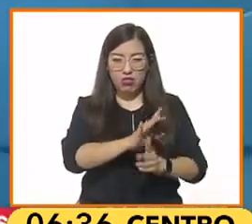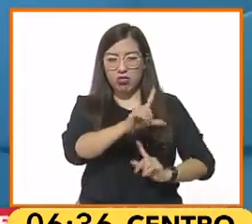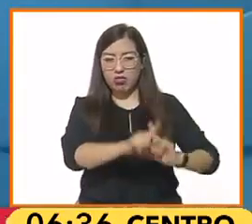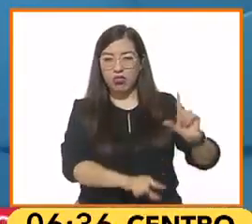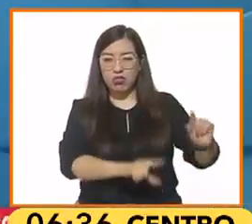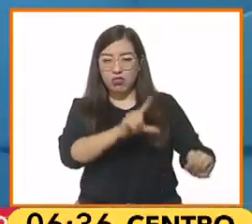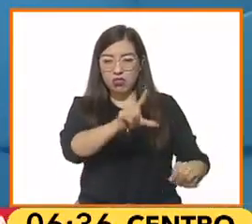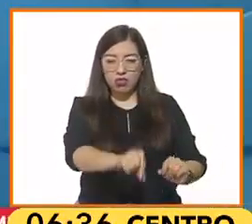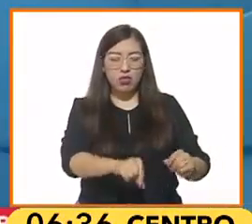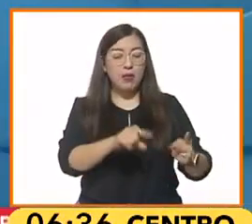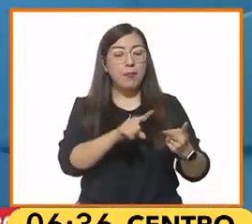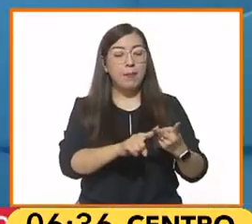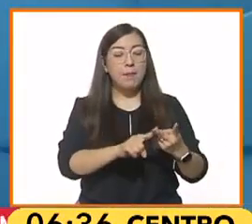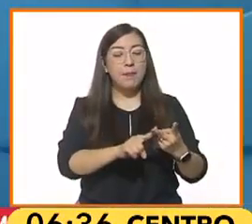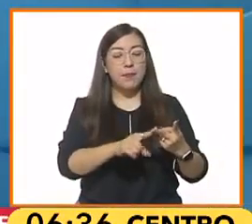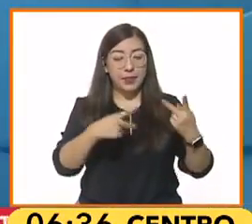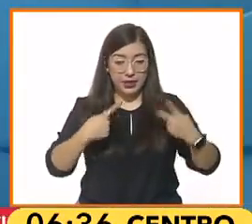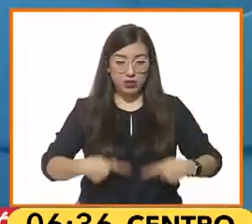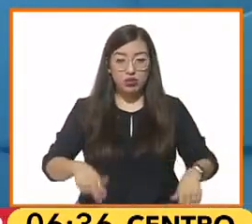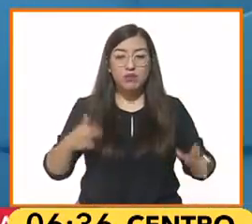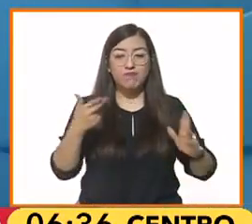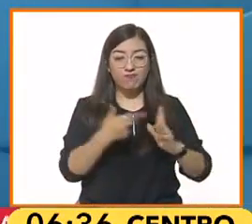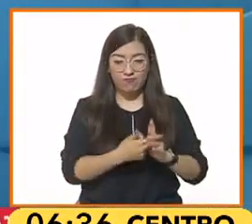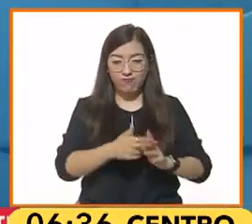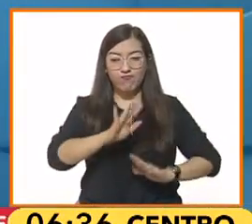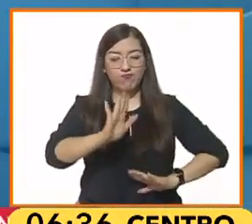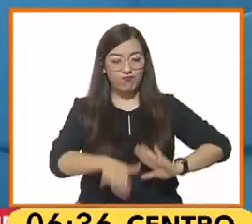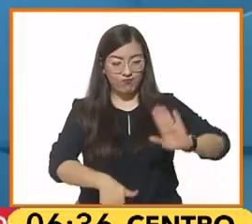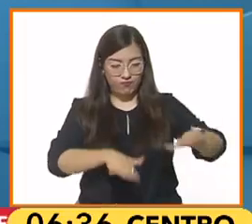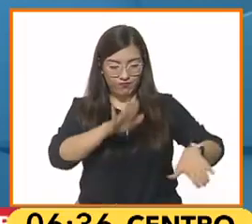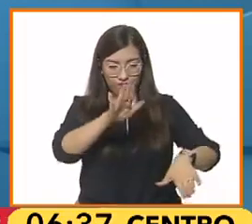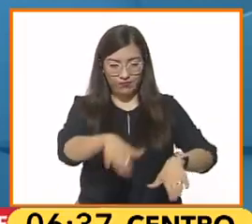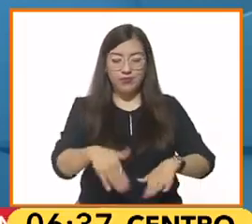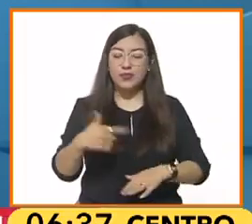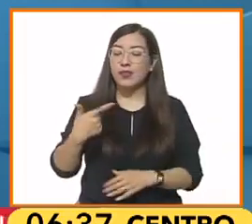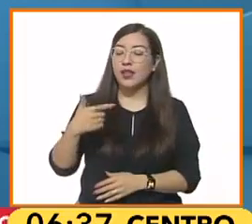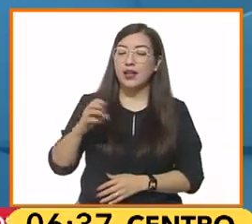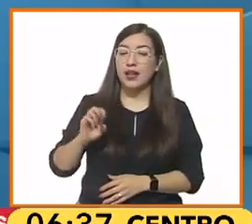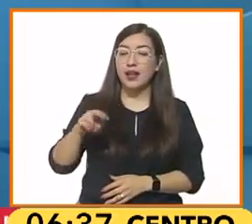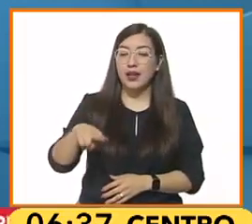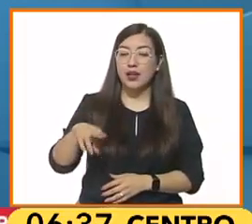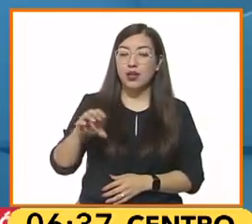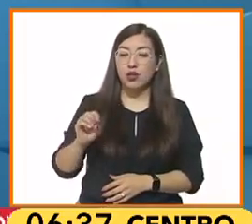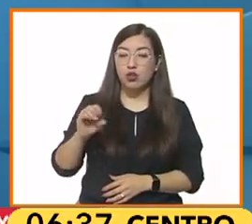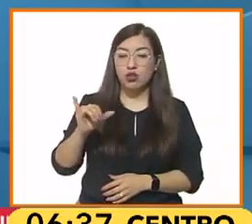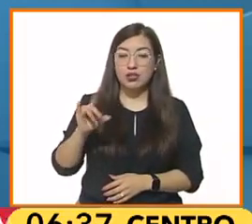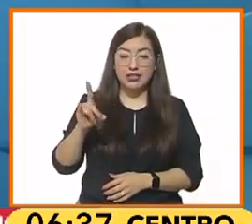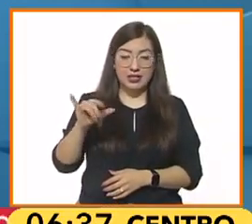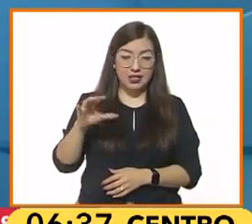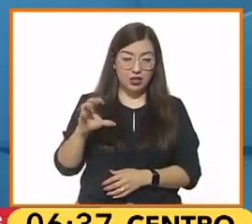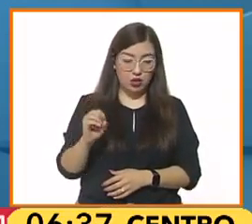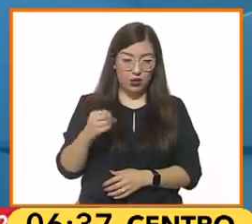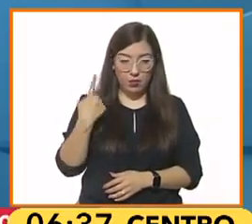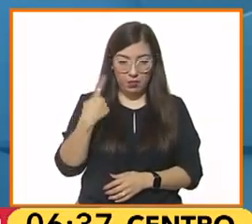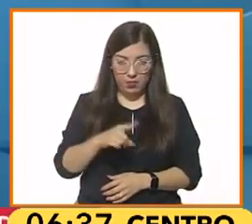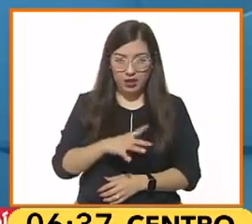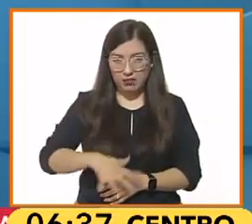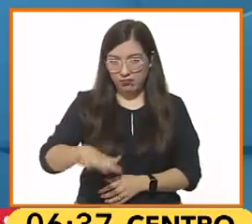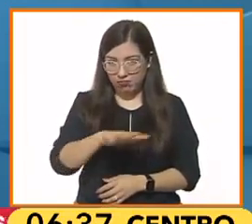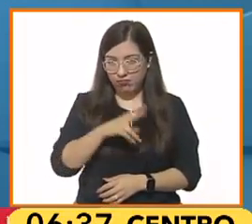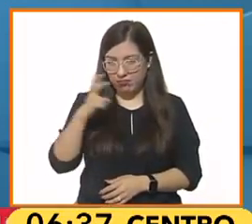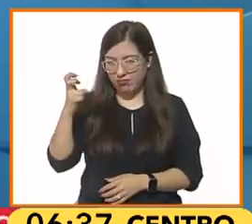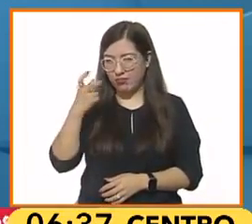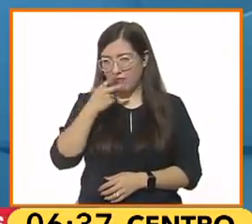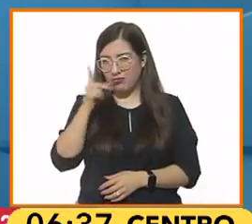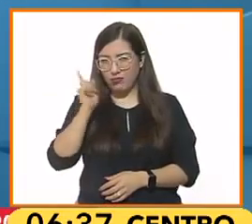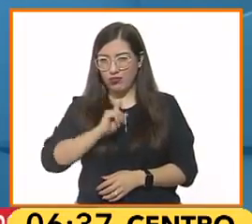de genocidio, como lo ha dicho Francesca Albanese, también una relatora dependiente para los territorios palestinos de Naciones Unidas, y